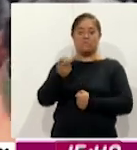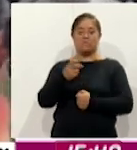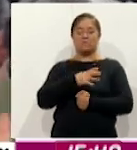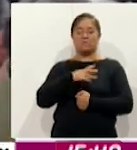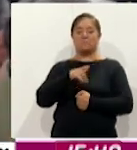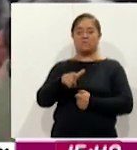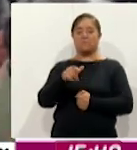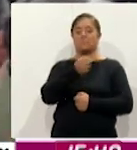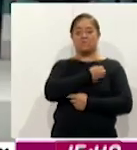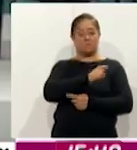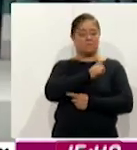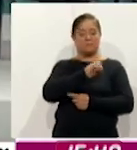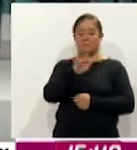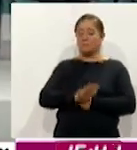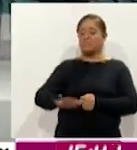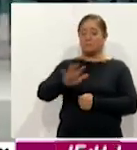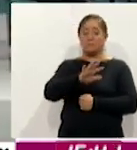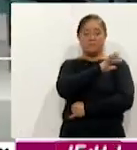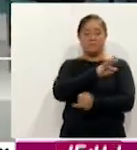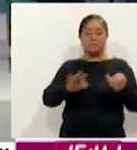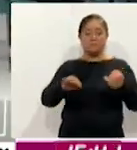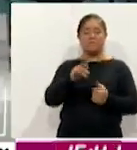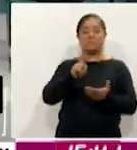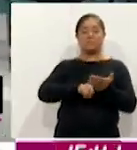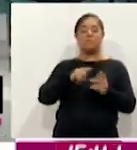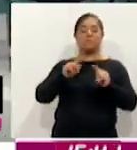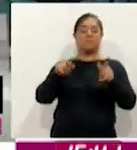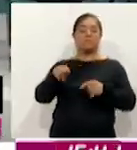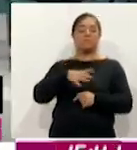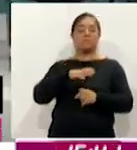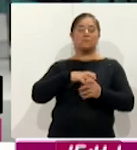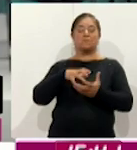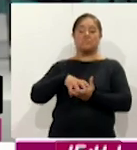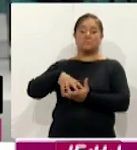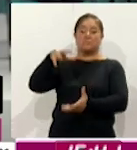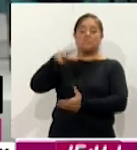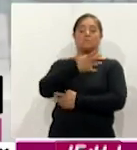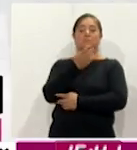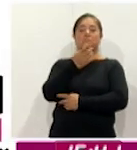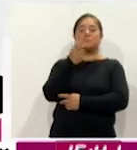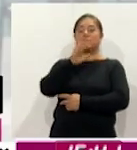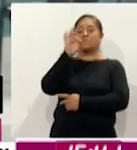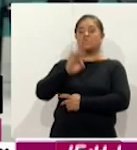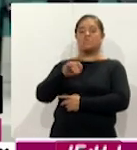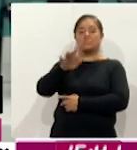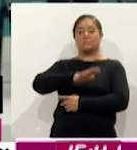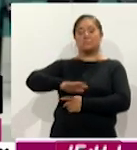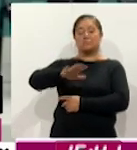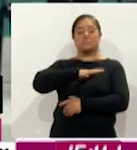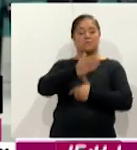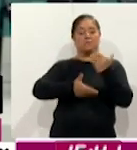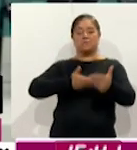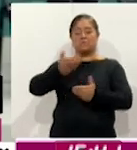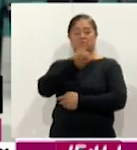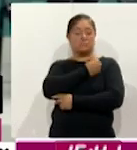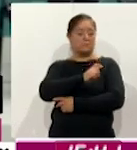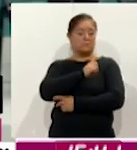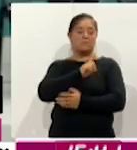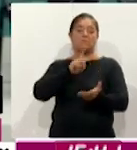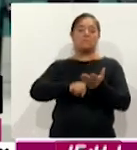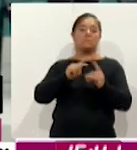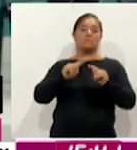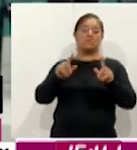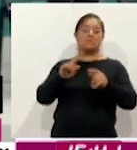pública. Finalmente, en la entidad se han logrado incrementar hasta en un 300% la cobertura de los servicios de salud en el estado,